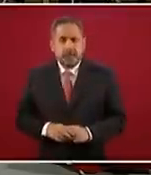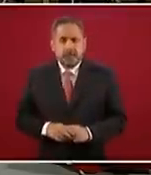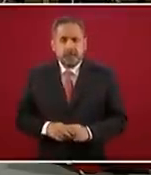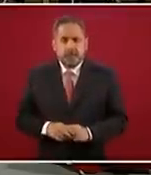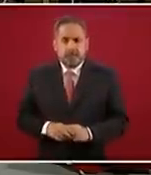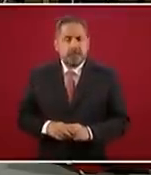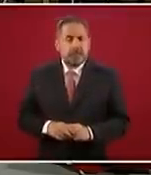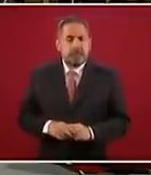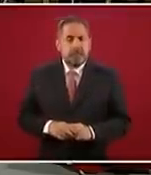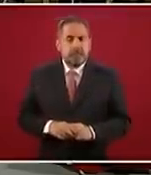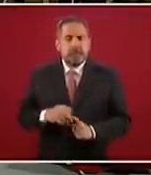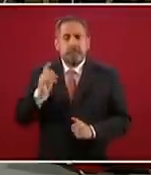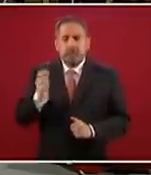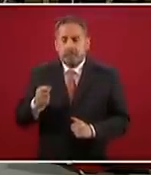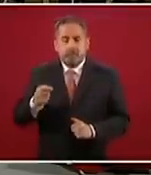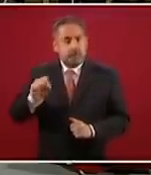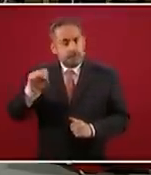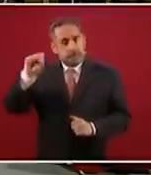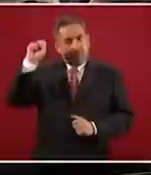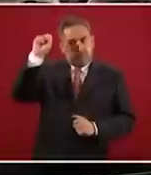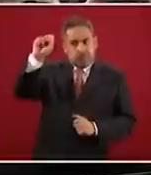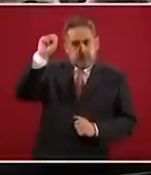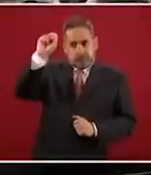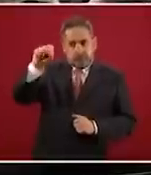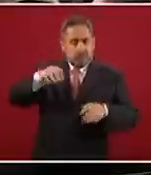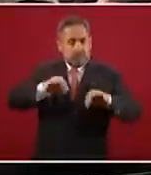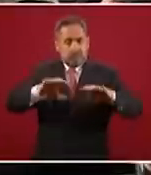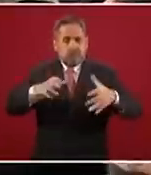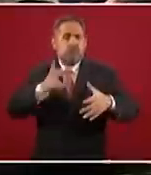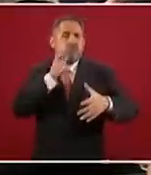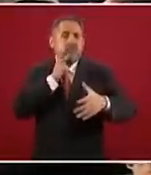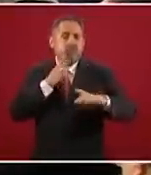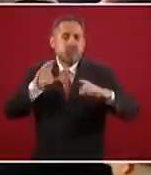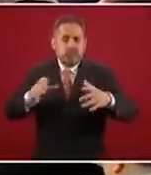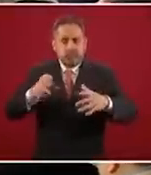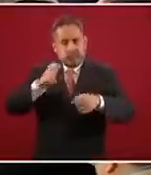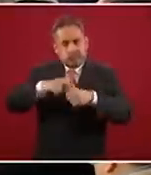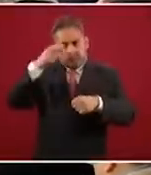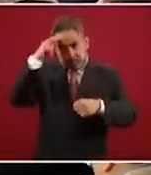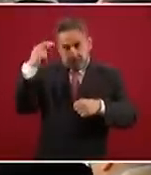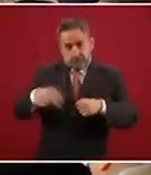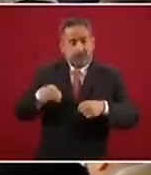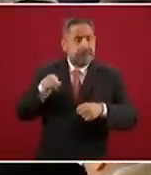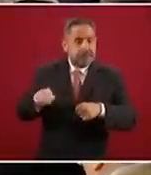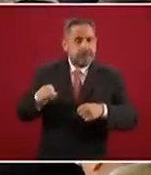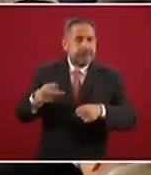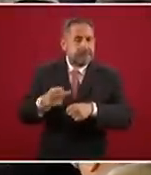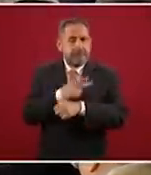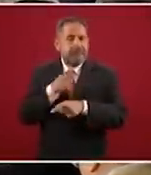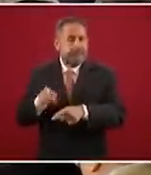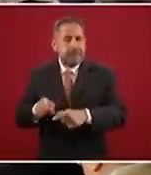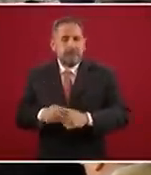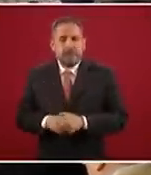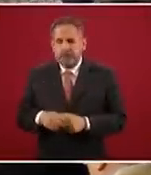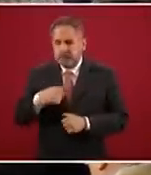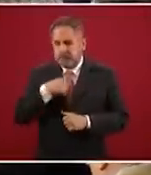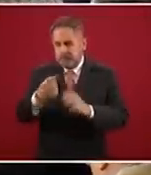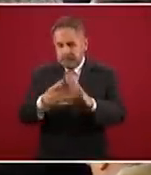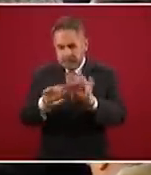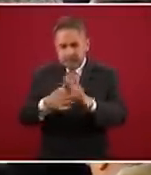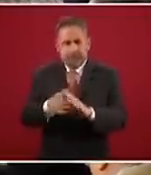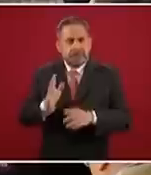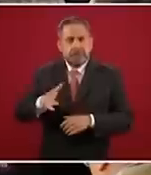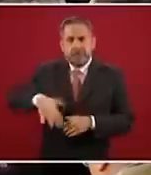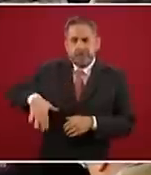al estado actual del Sindicato de Trabajadores Petroleros de la República Mexicana. Aquí señalar, como ya lo